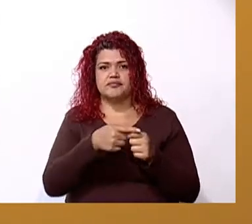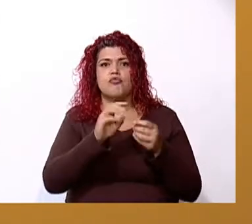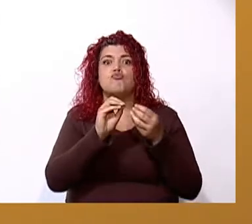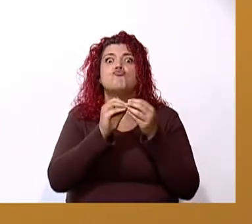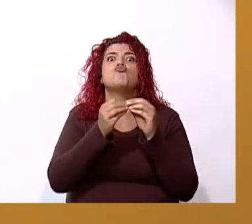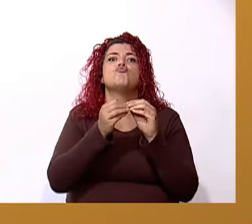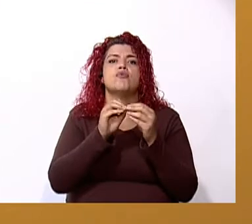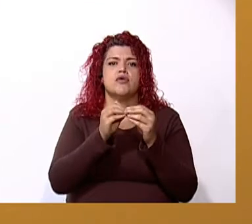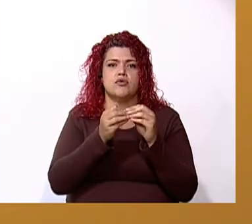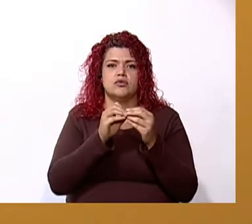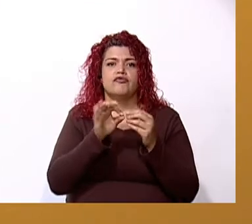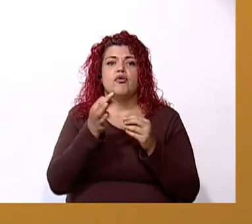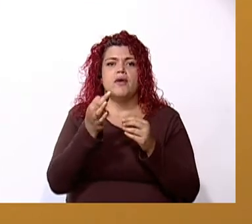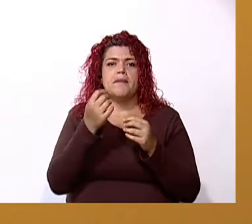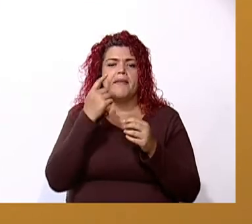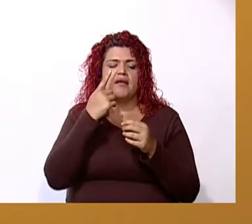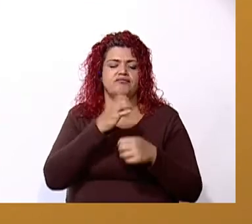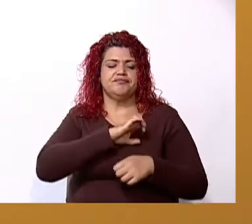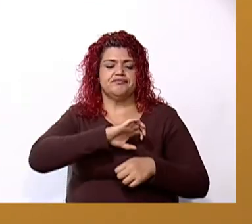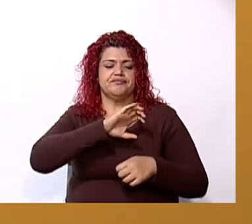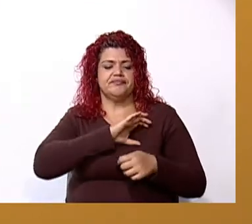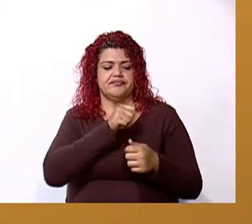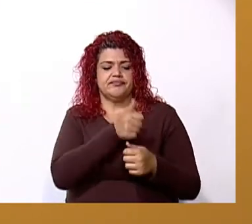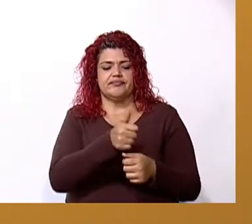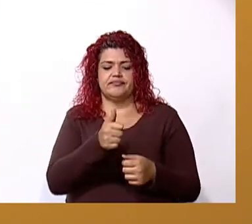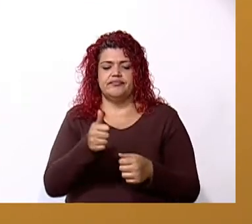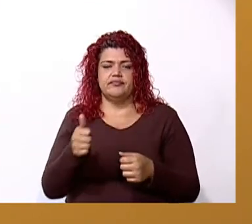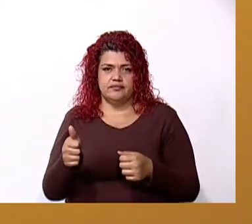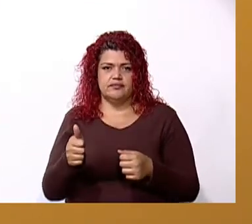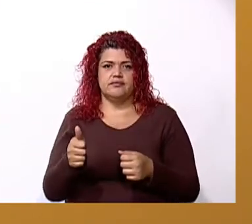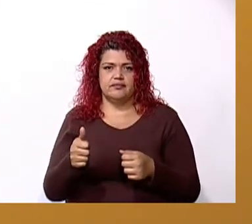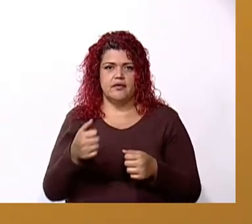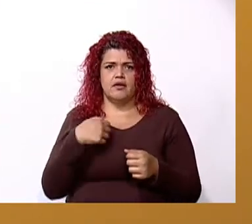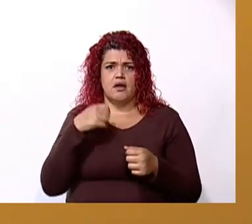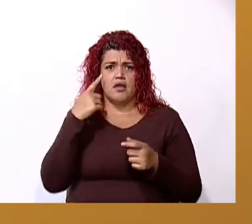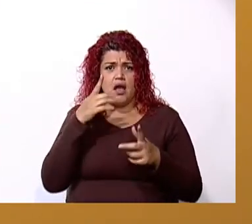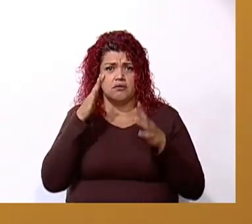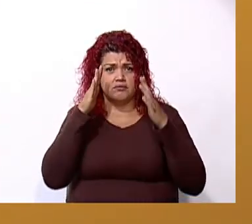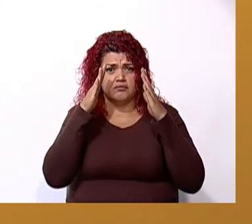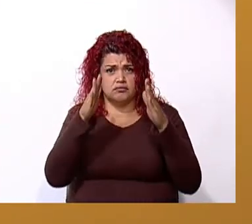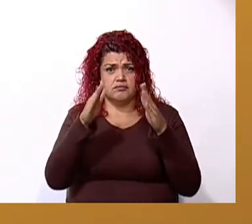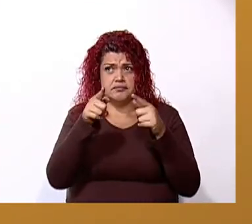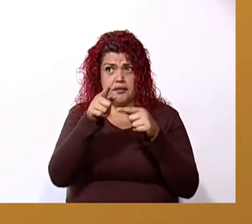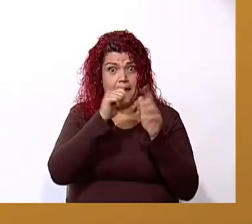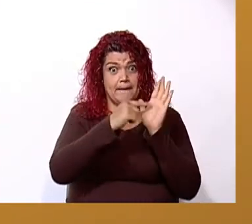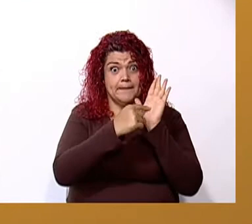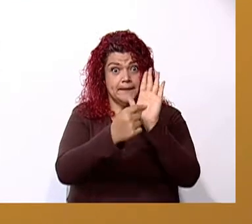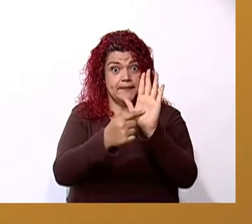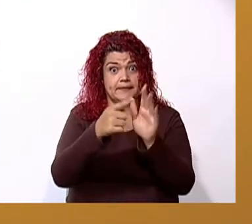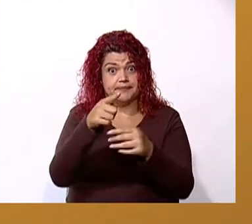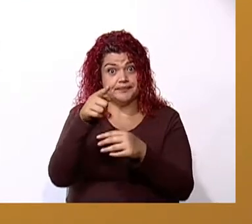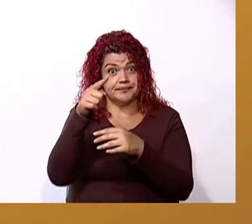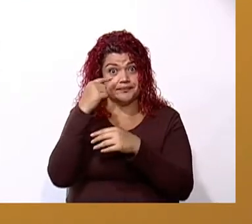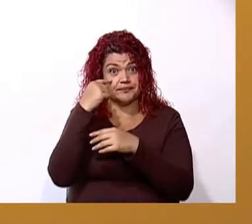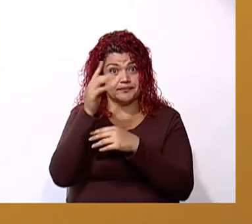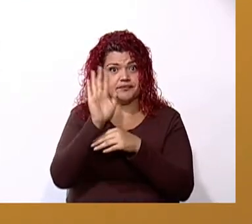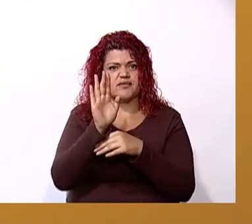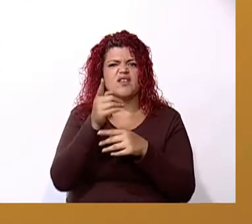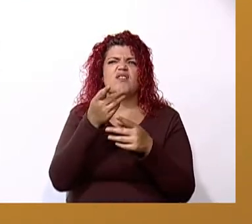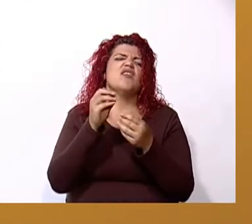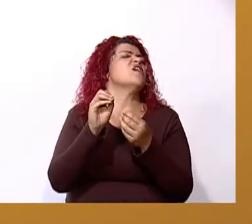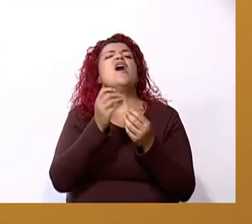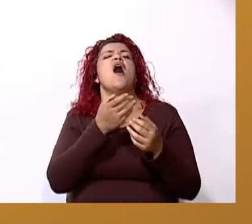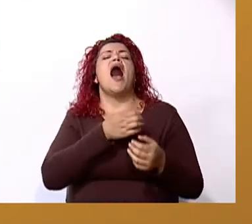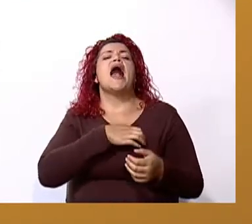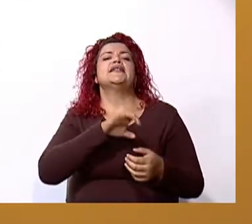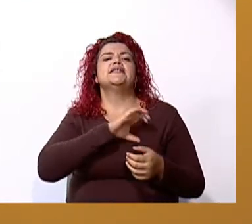números con ciertas características. Entonces voy a proyectarles en pantalla qué características va a tener el primer número con